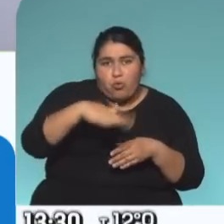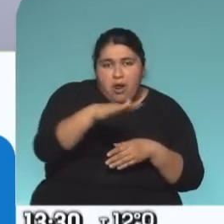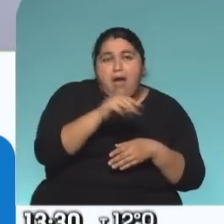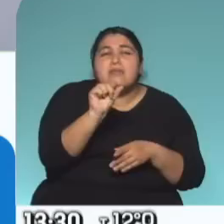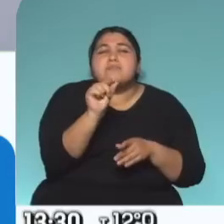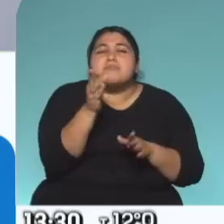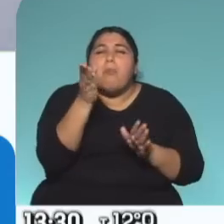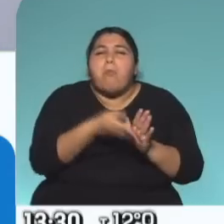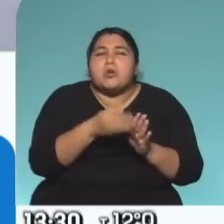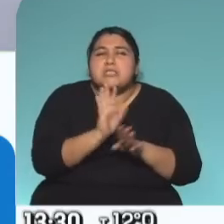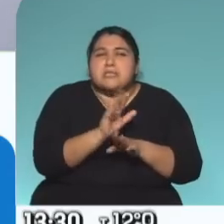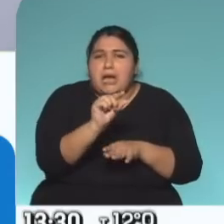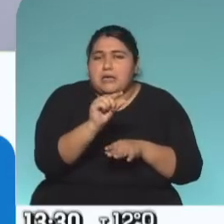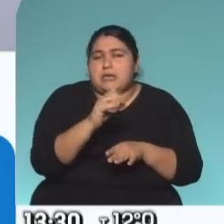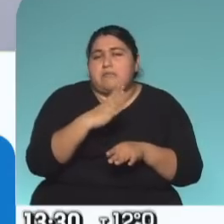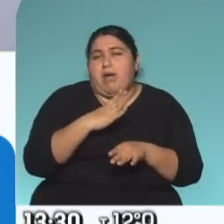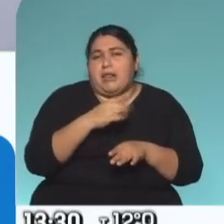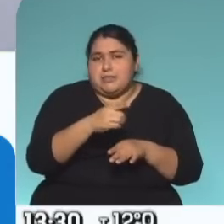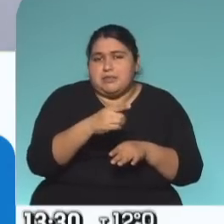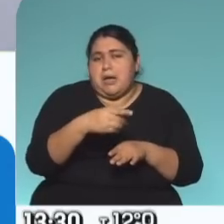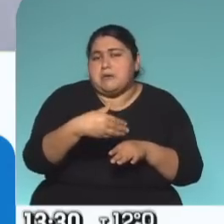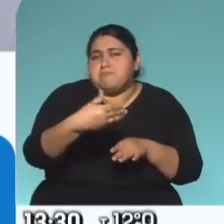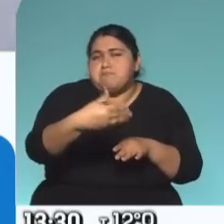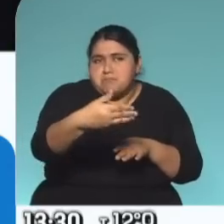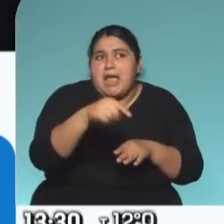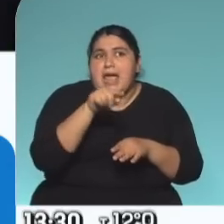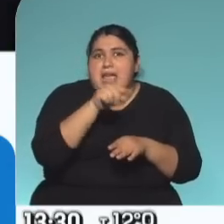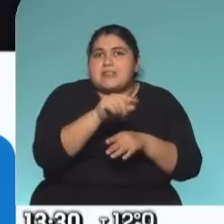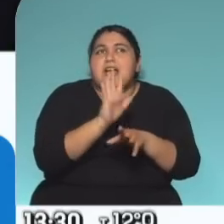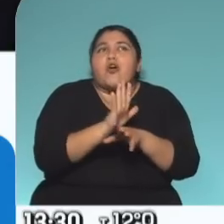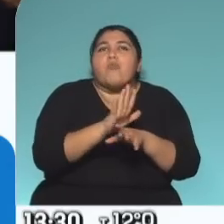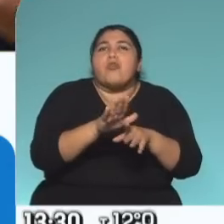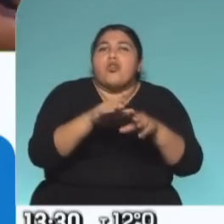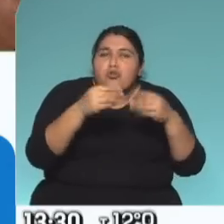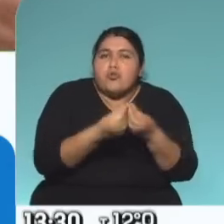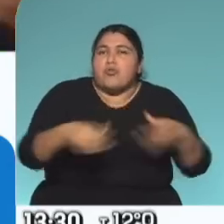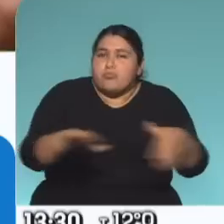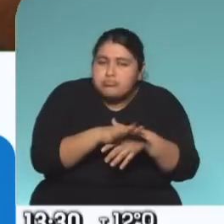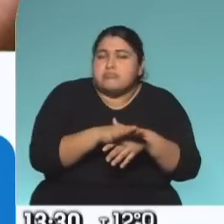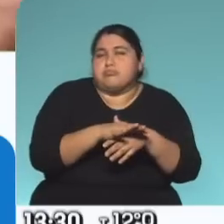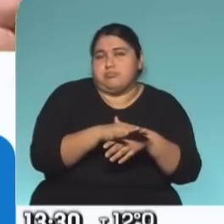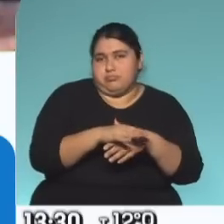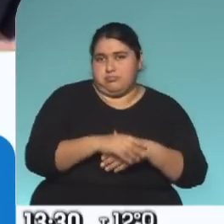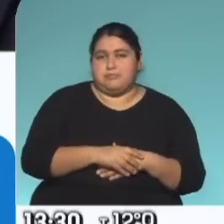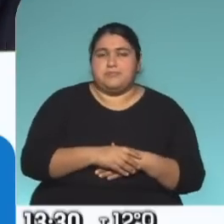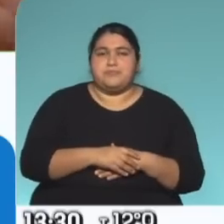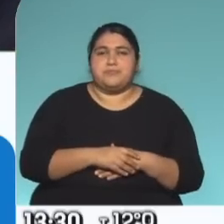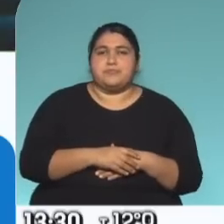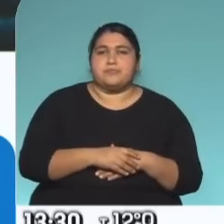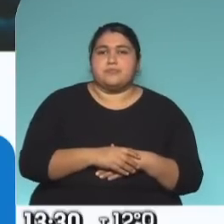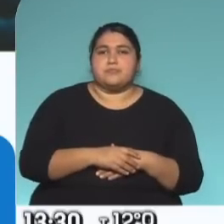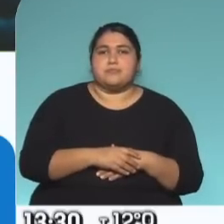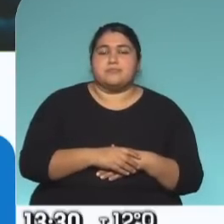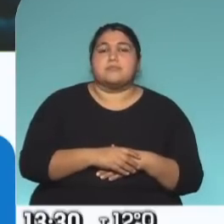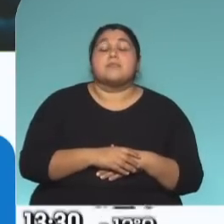porcentajes del voto rural serán decisivos para definir el resultado final. Fernando,